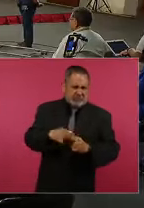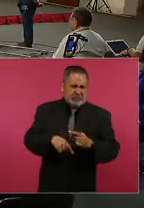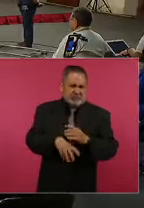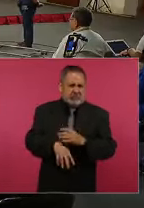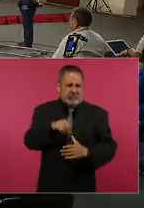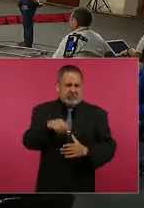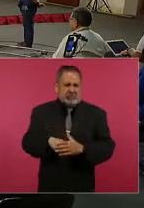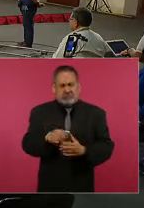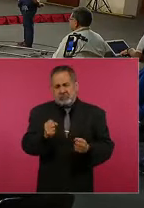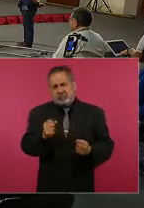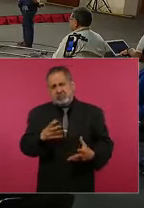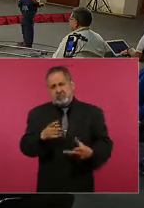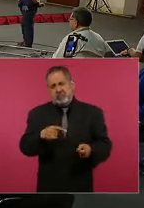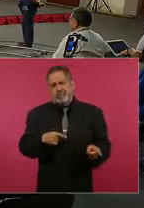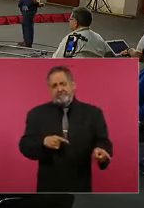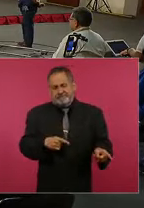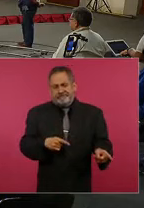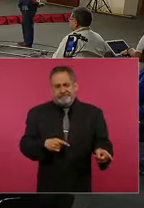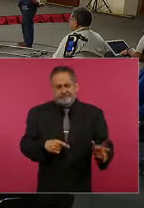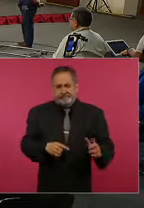los campos petroleros, sobre todo